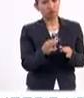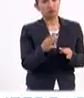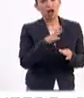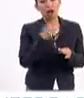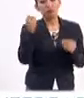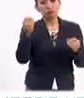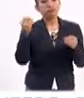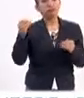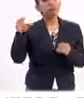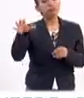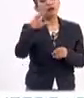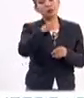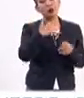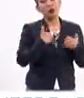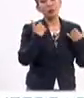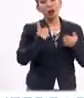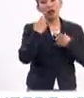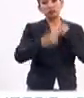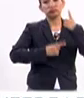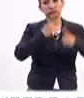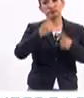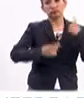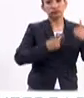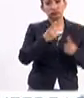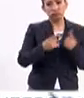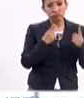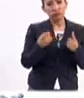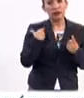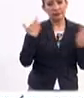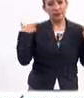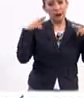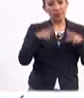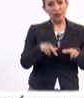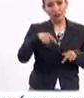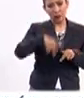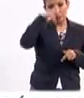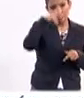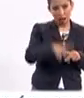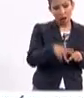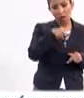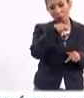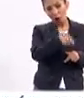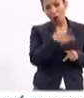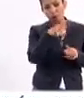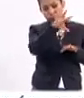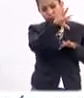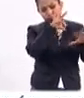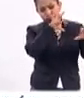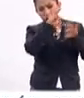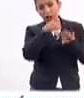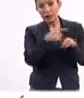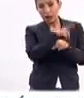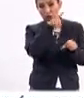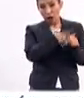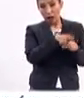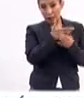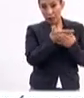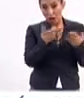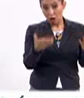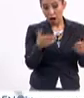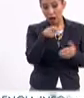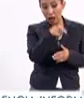hay muchísimos atletas de los grandes representantes de nuestro país, los seleccionados nacionales que hoy por